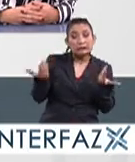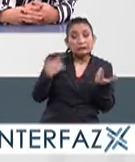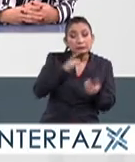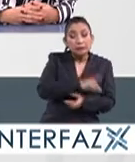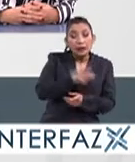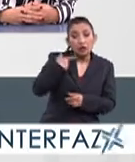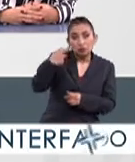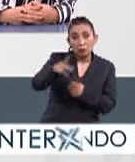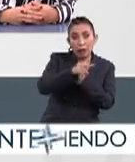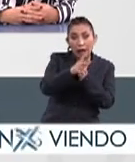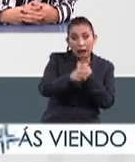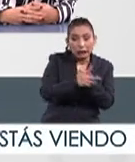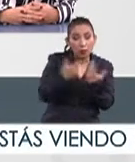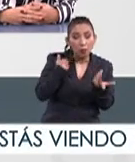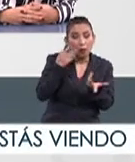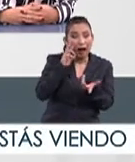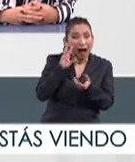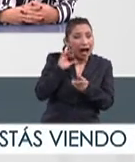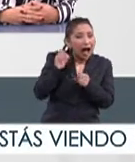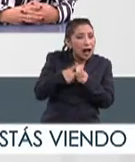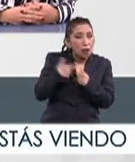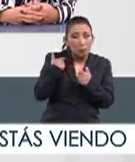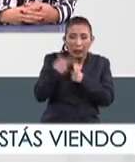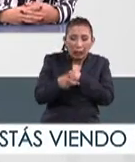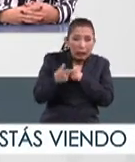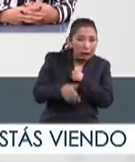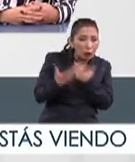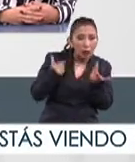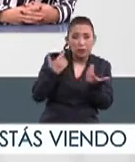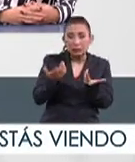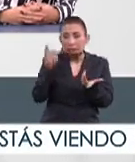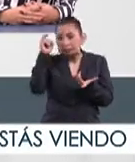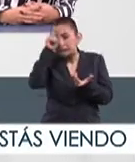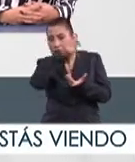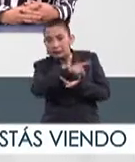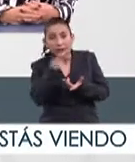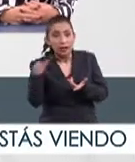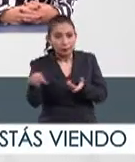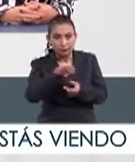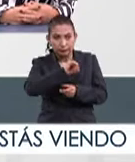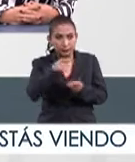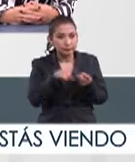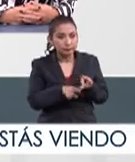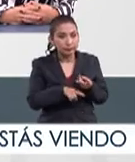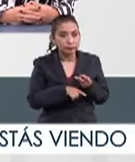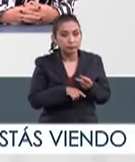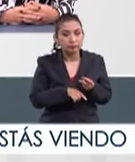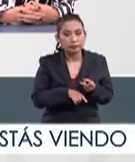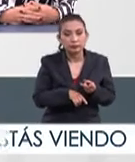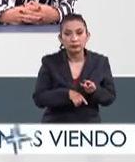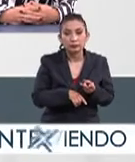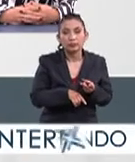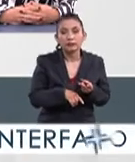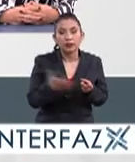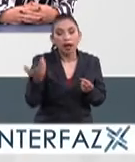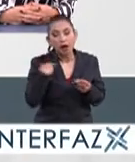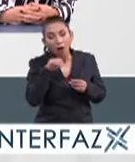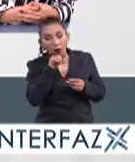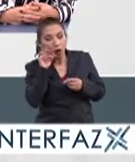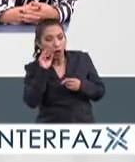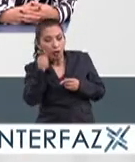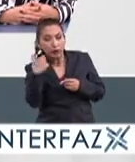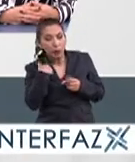emergencia y de pues, crisis humanitaria. Y dos, es qué parte juega